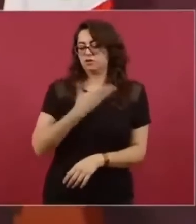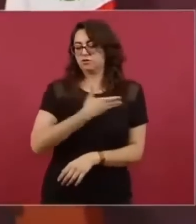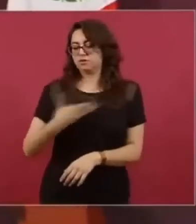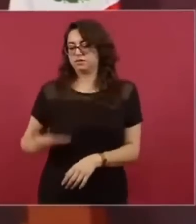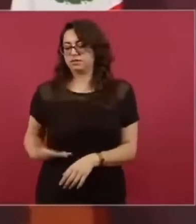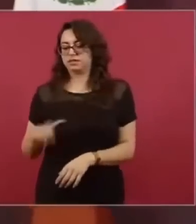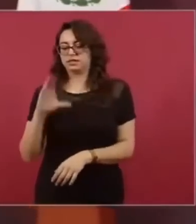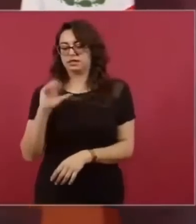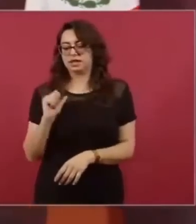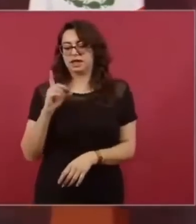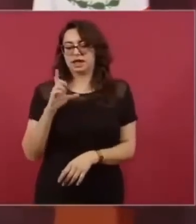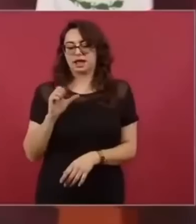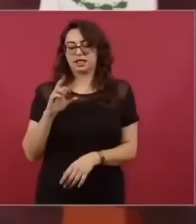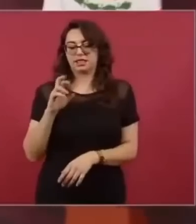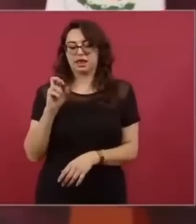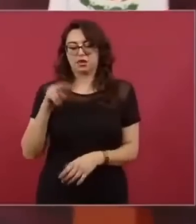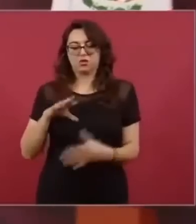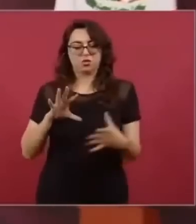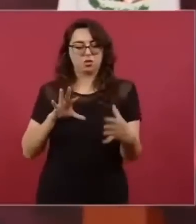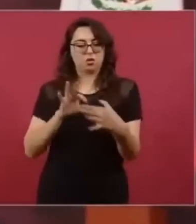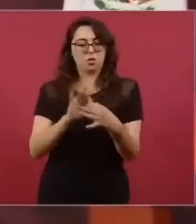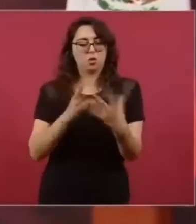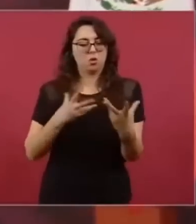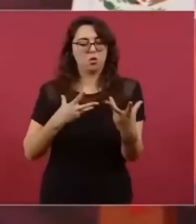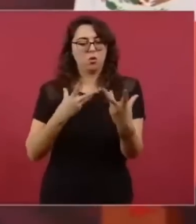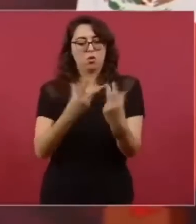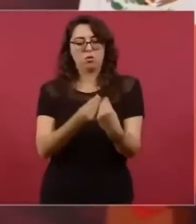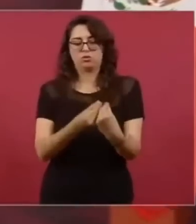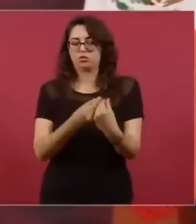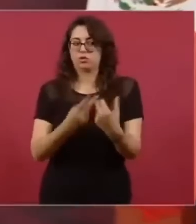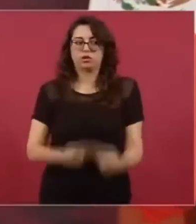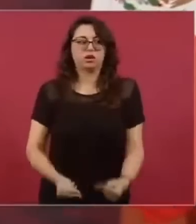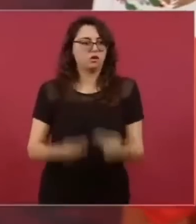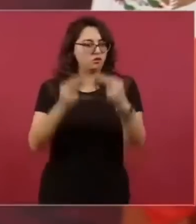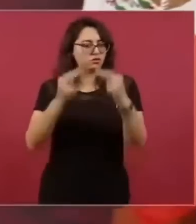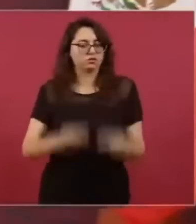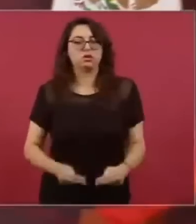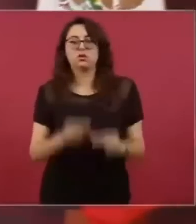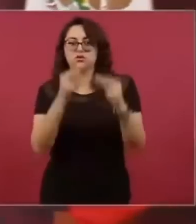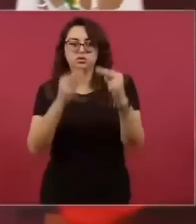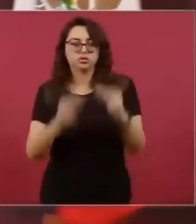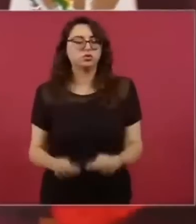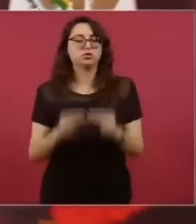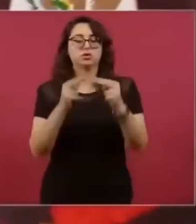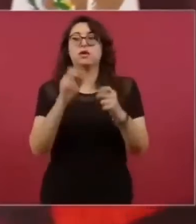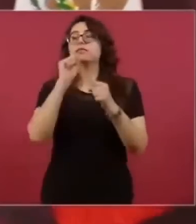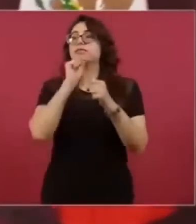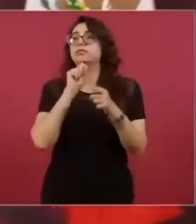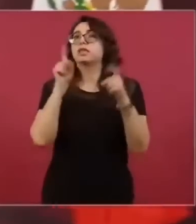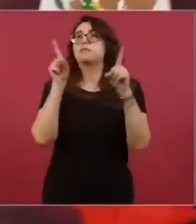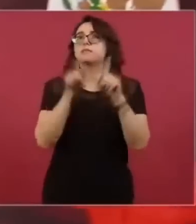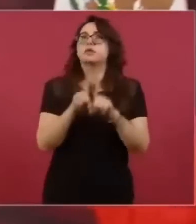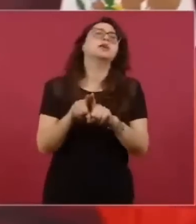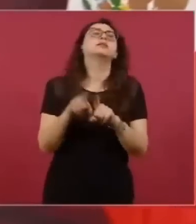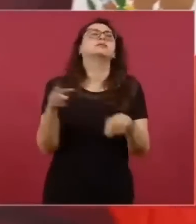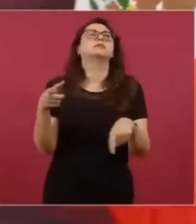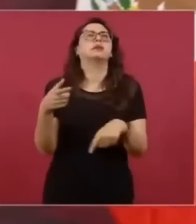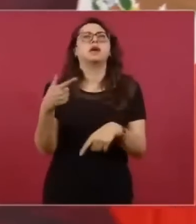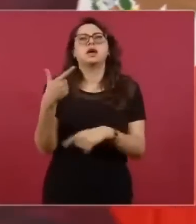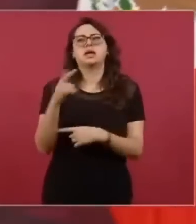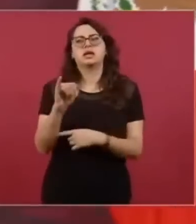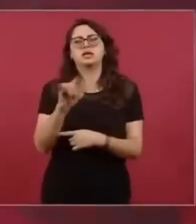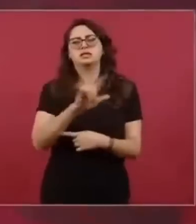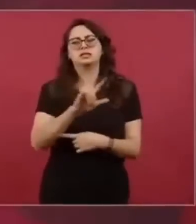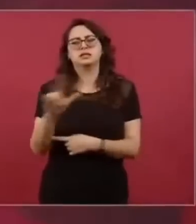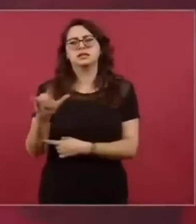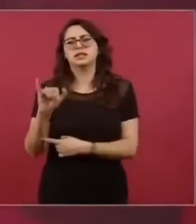también apoyado por Gil Díaz, o por un familiar de Gil Díaz, creo que su sobrino,